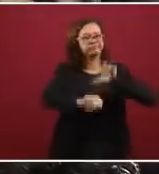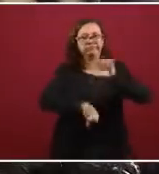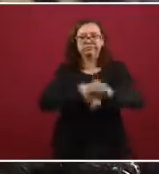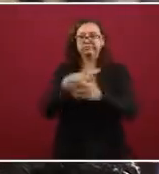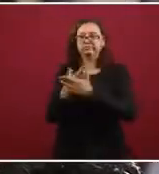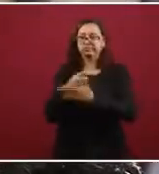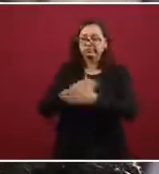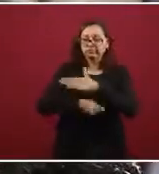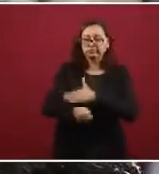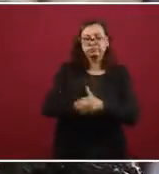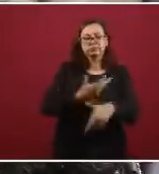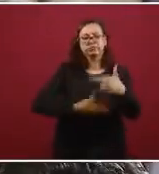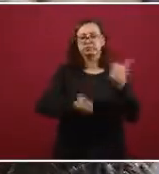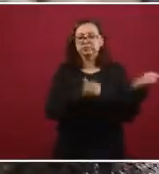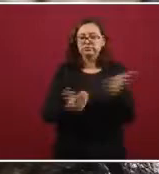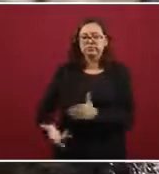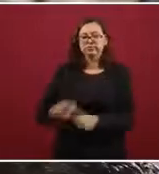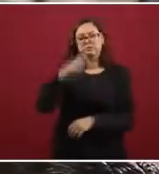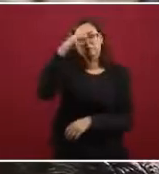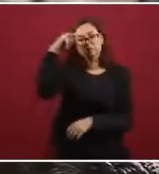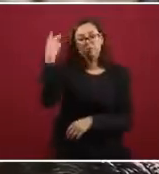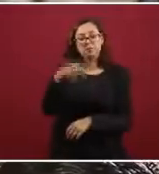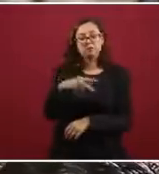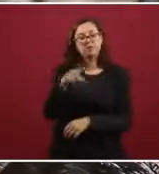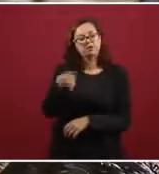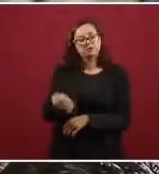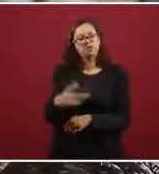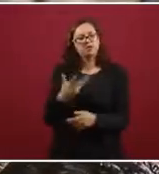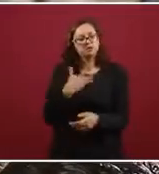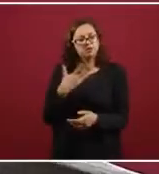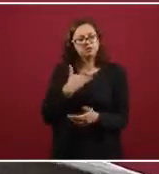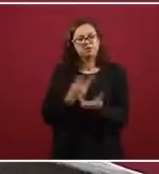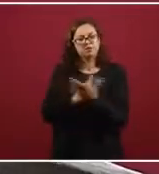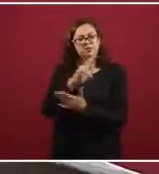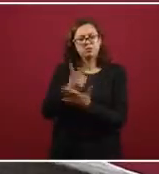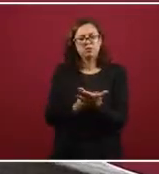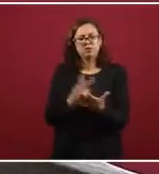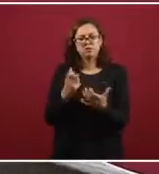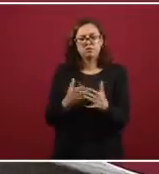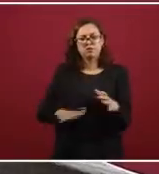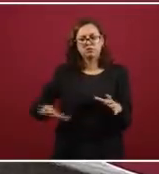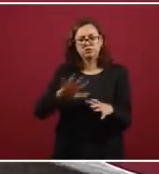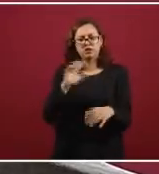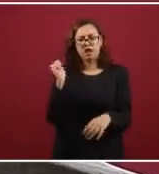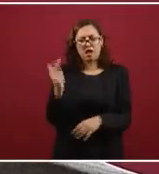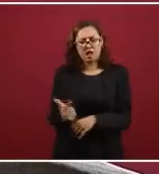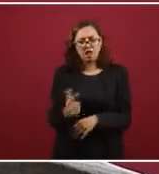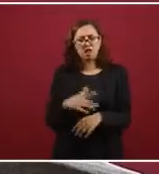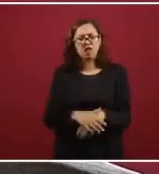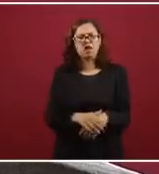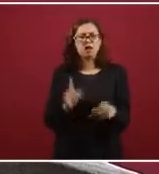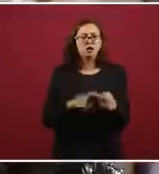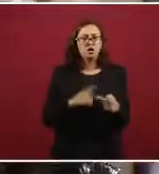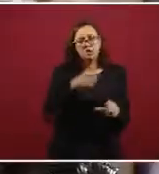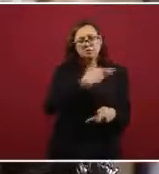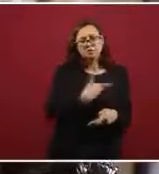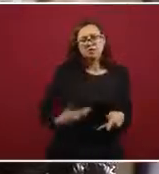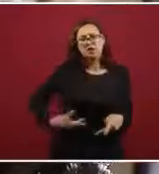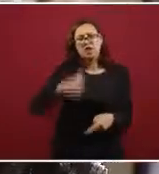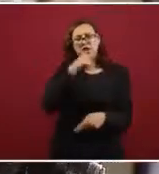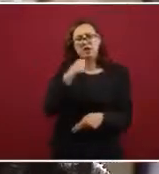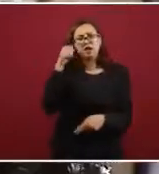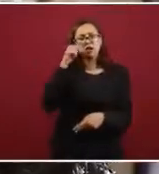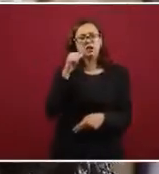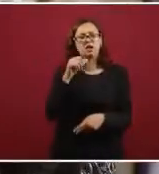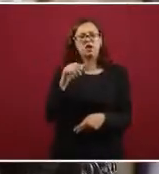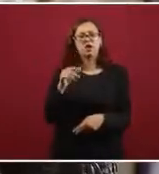los migrantes retornados, con apoyo, con algún programa social. Y el presidente, si sabía de la reunión de ayer de José Antonio Meade